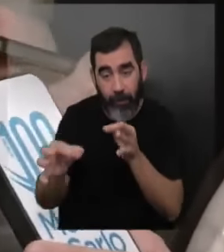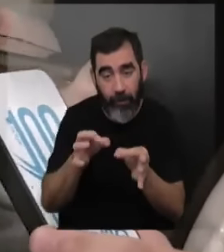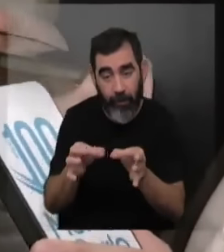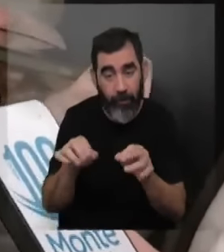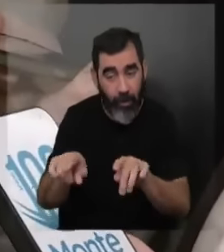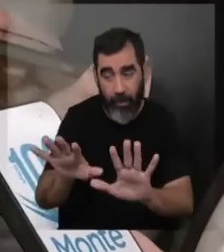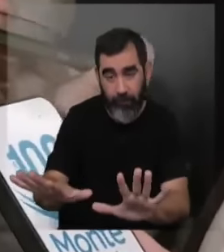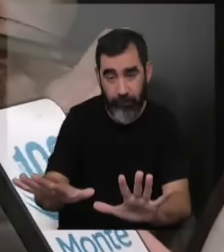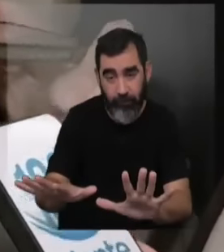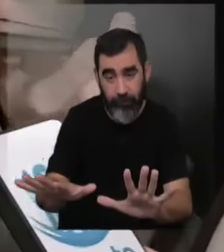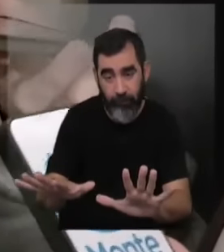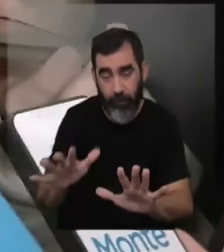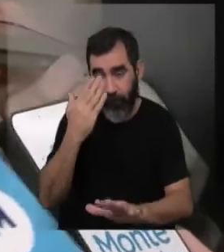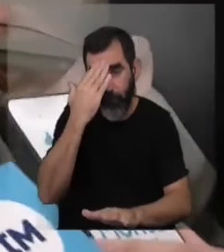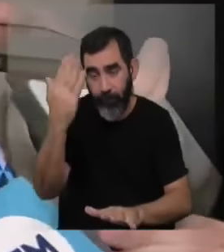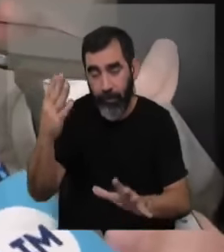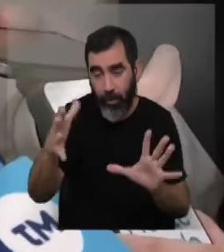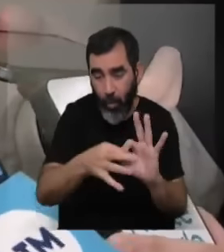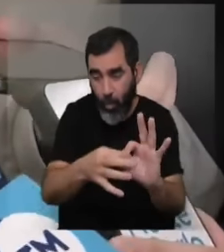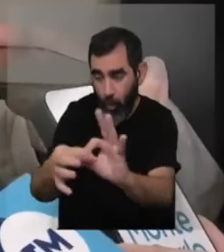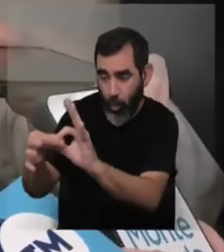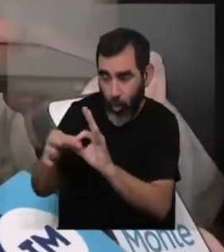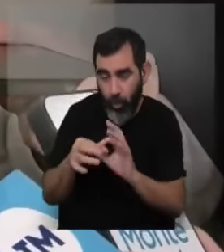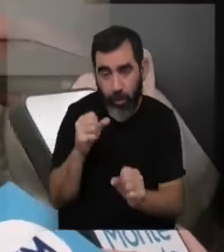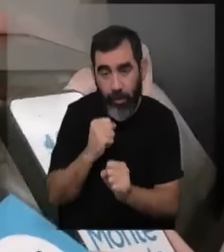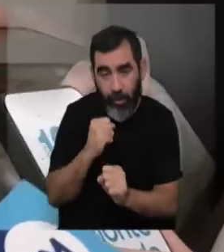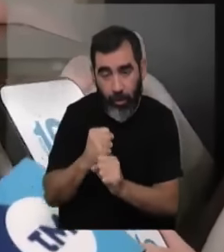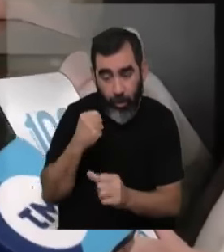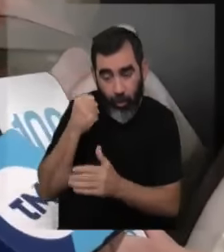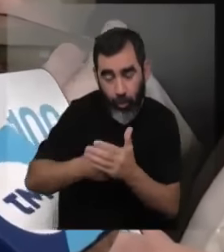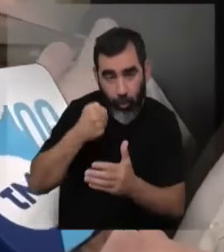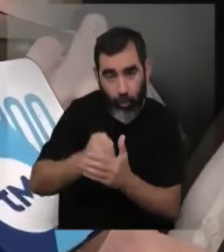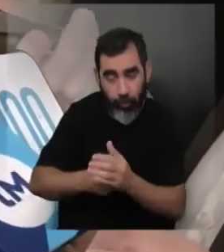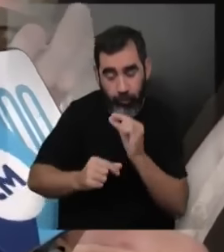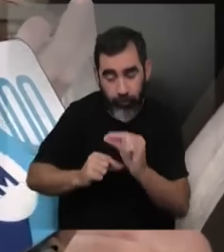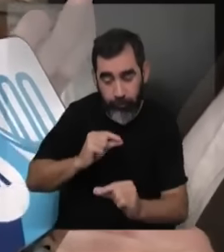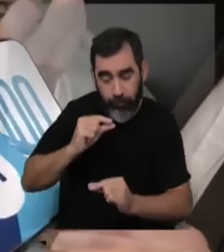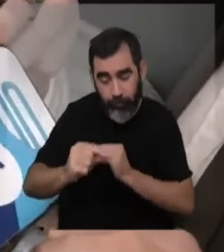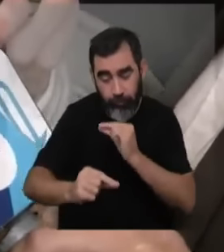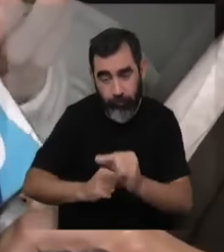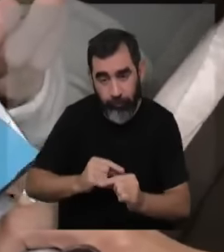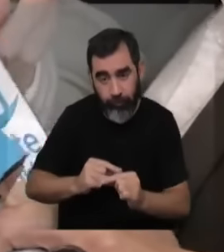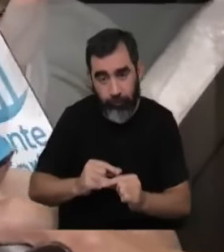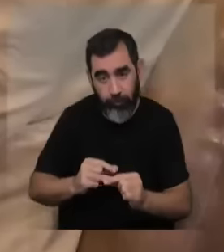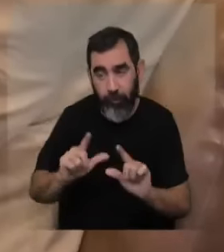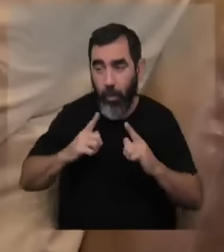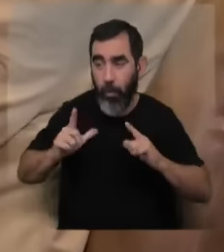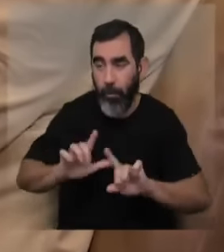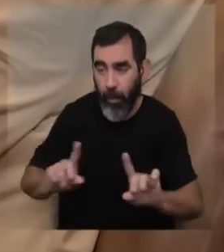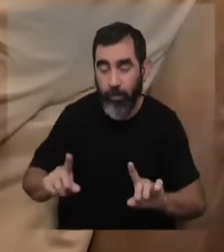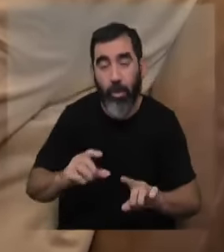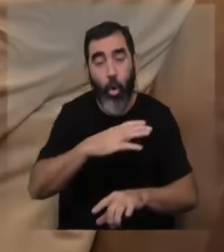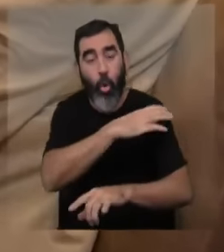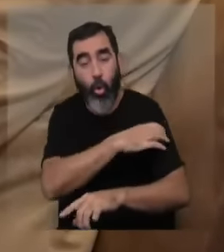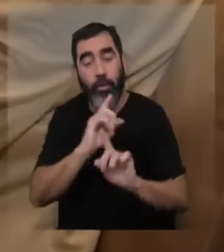es esta el frente amplio Unido trabajando Este paso a paso y sin pausa llamando